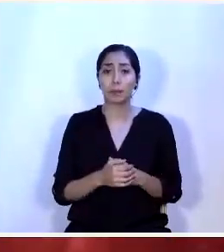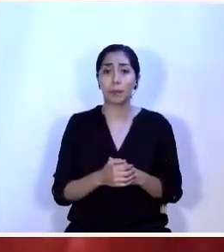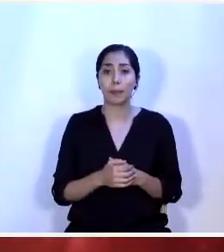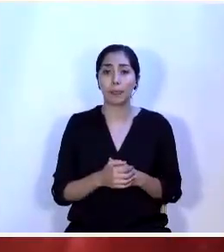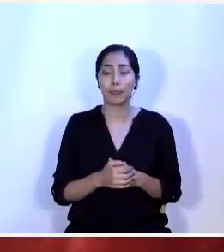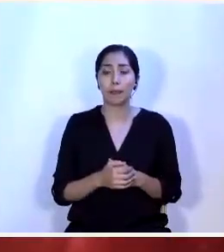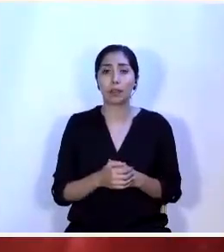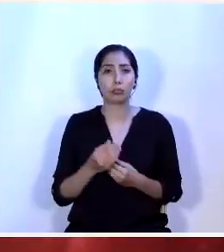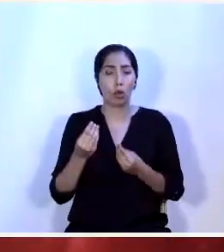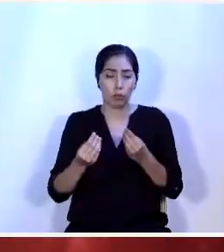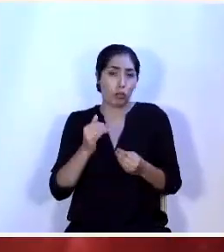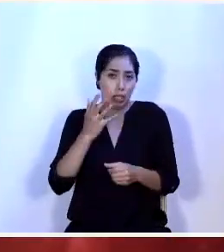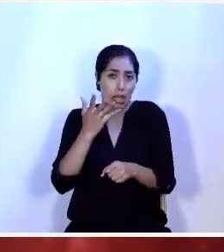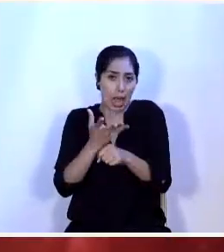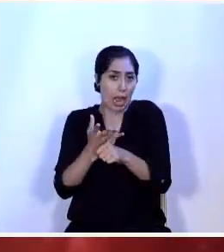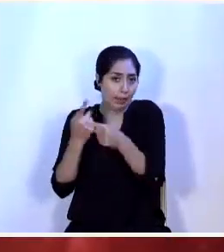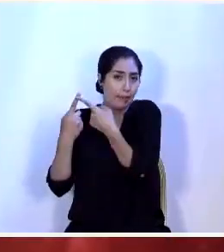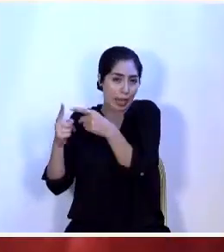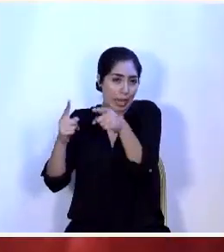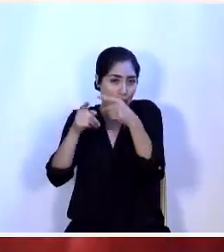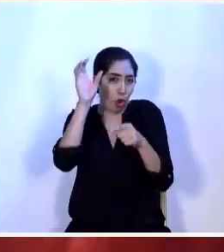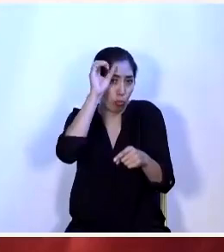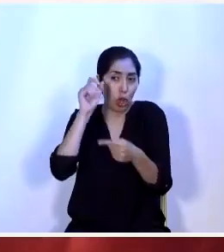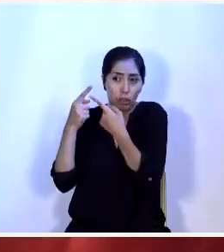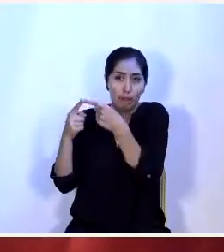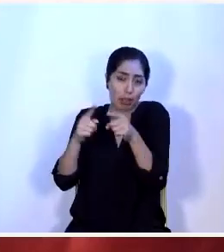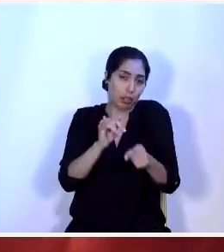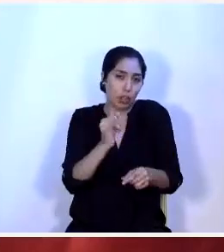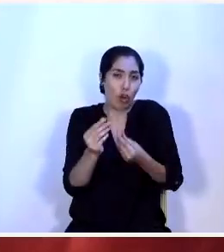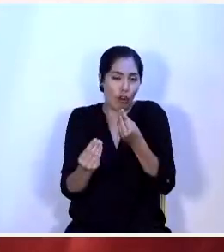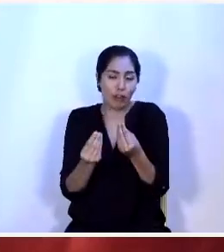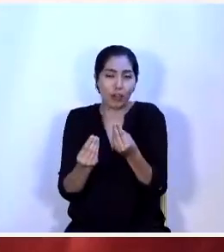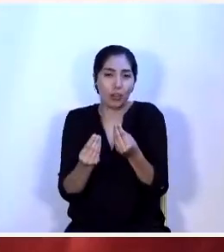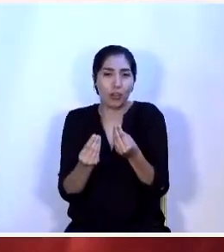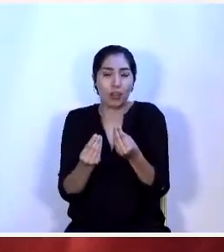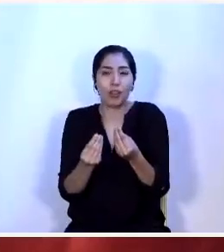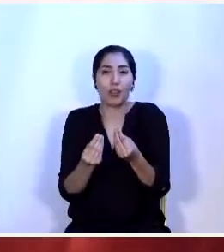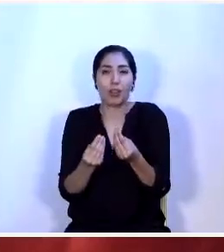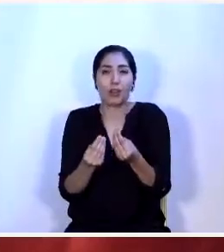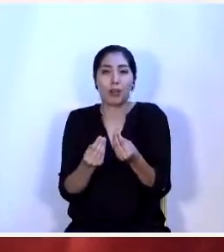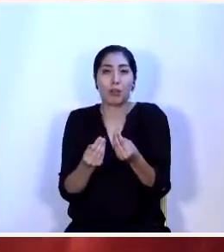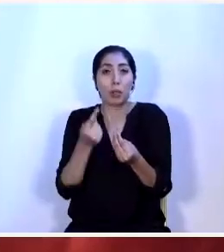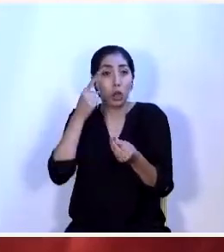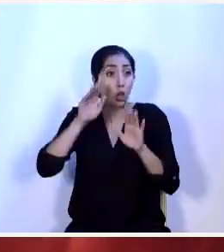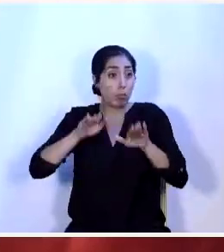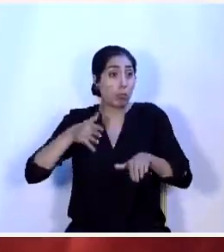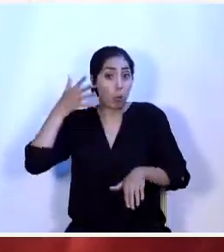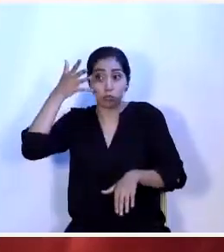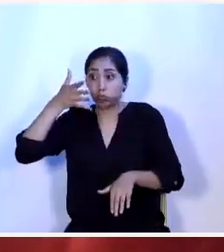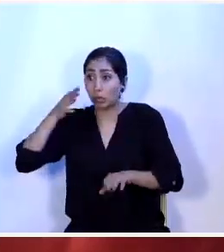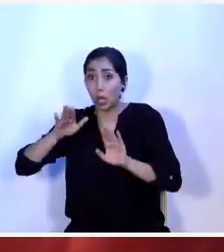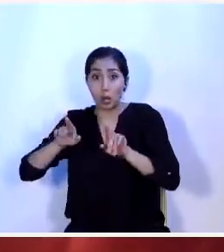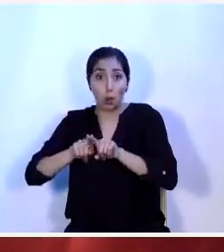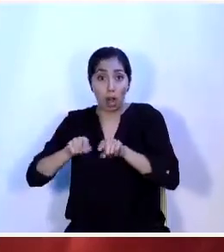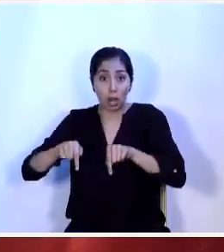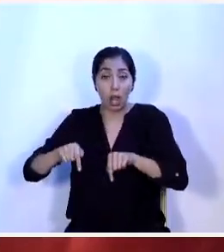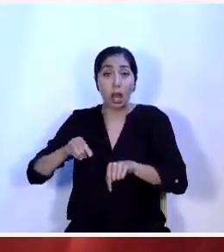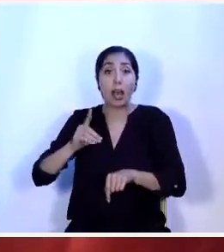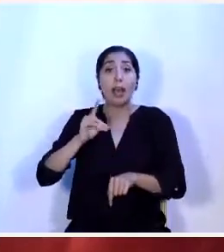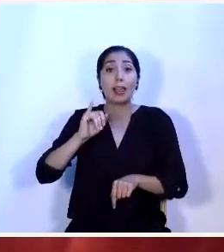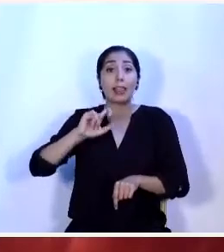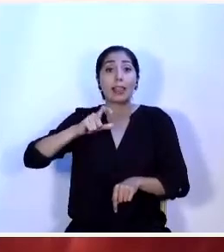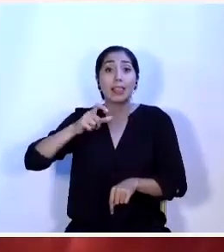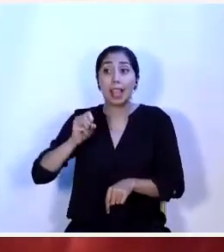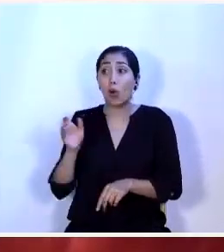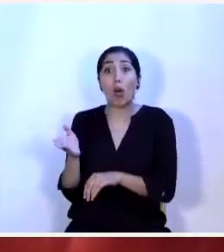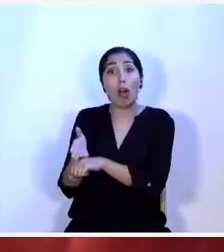las legítimas diferencias y discrepancias que tengamos. Y yo creo, tal como se hacen en foros como este, como lo hizo el discurso de Diego, que